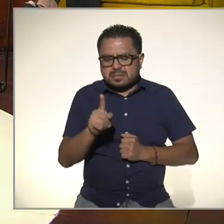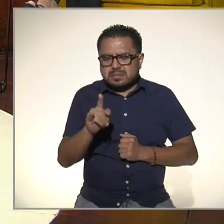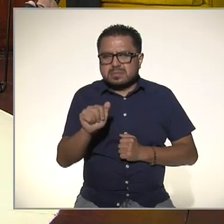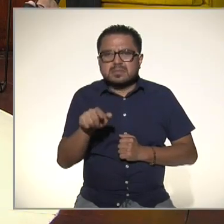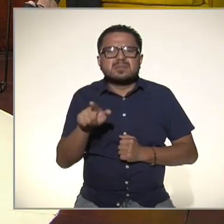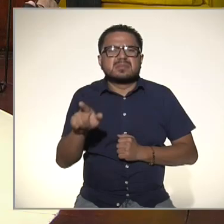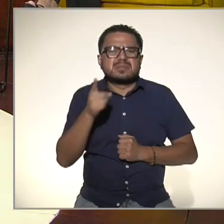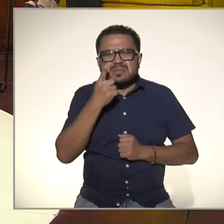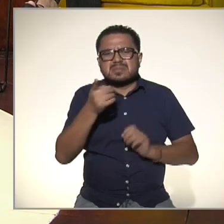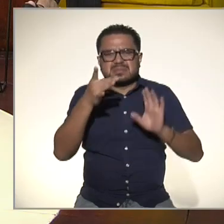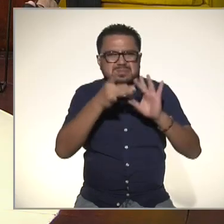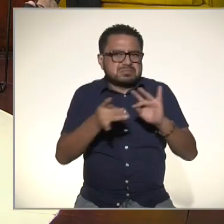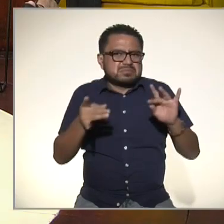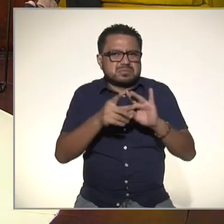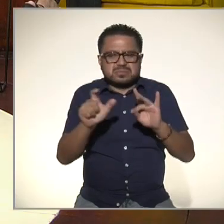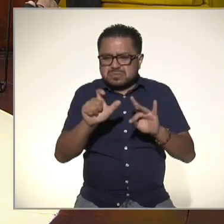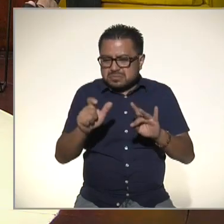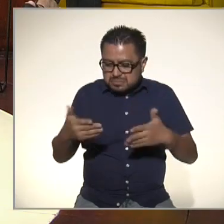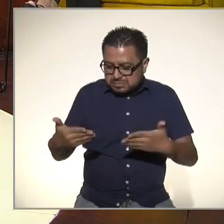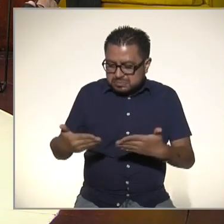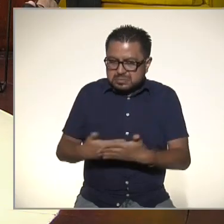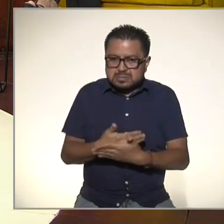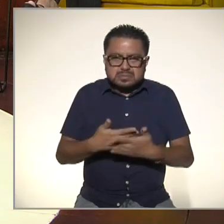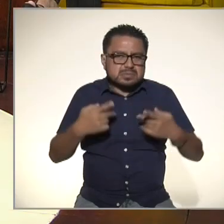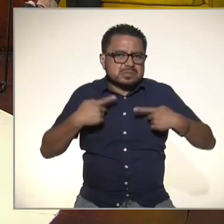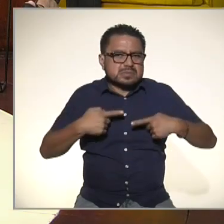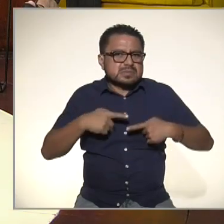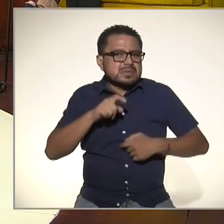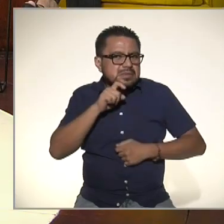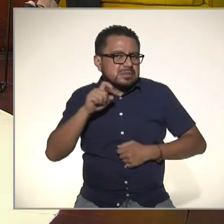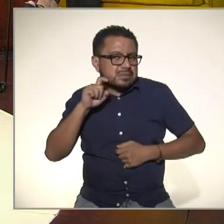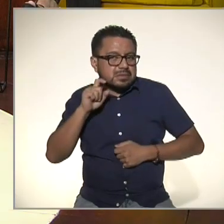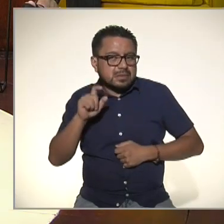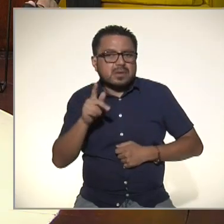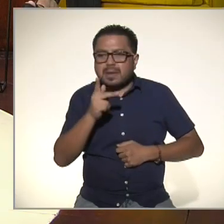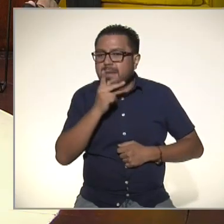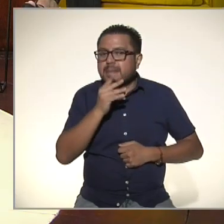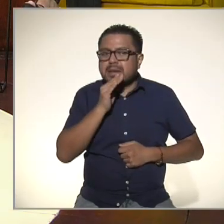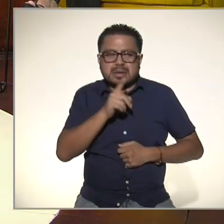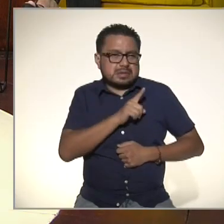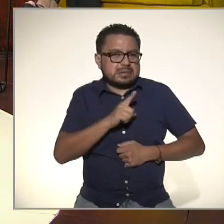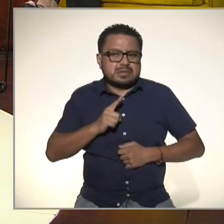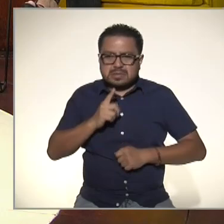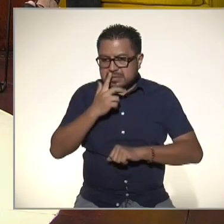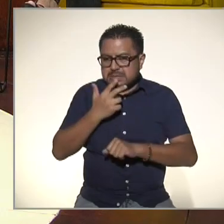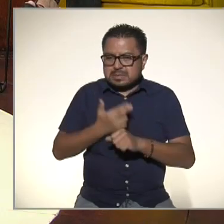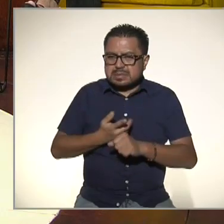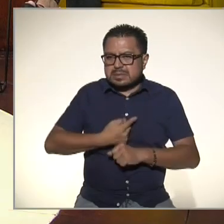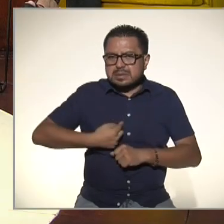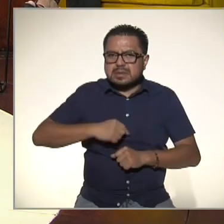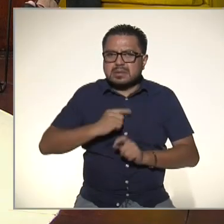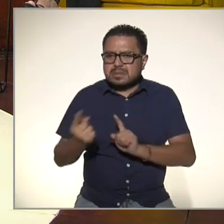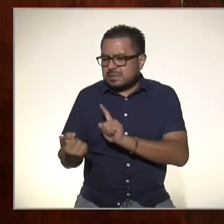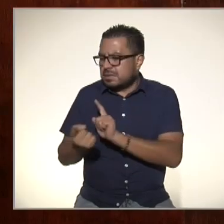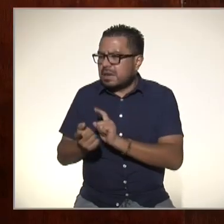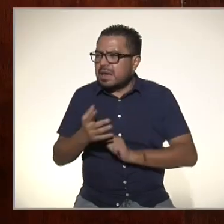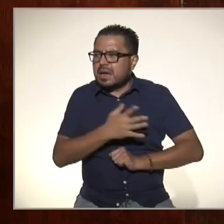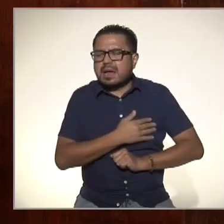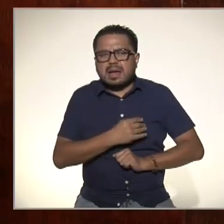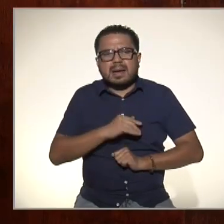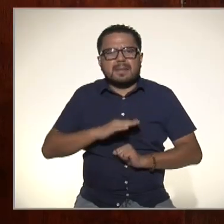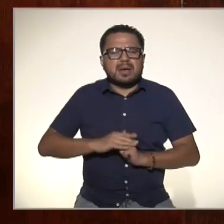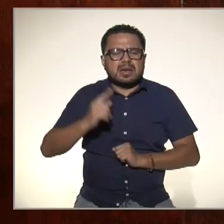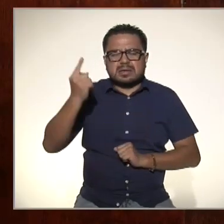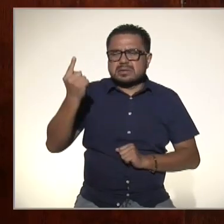que desde el momento que nacemos somos seres sexuales y como padres tenemos la responsabilidad de hablarlo con nuestros hijos desde